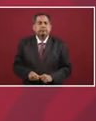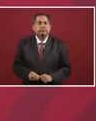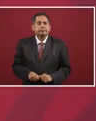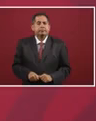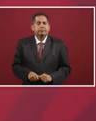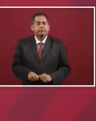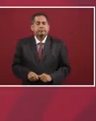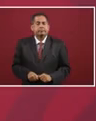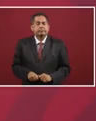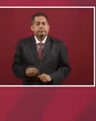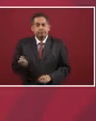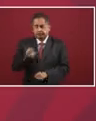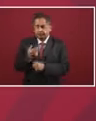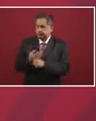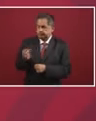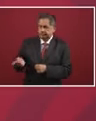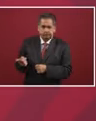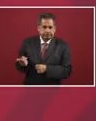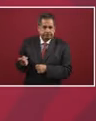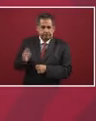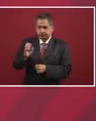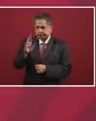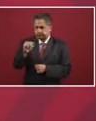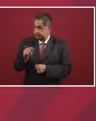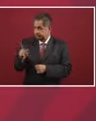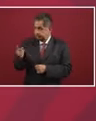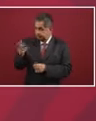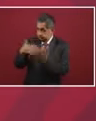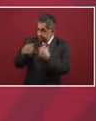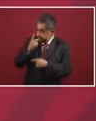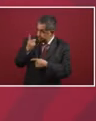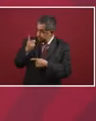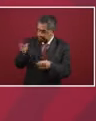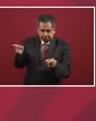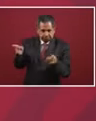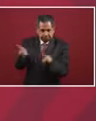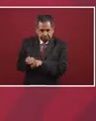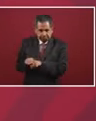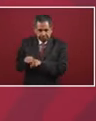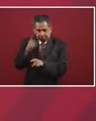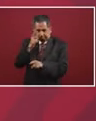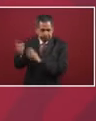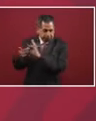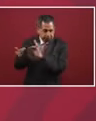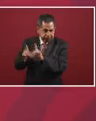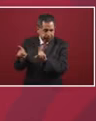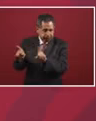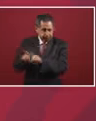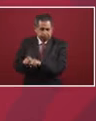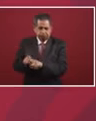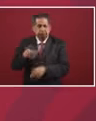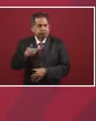por el secretario de Relaciones Exteriores. Esa es la